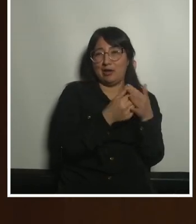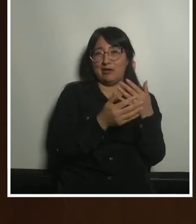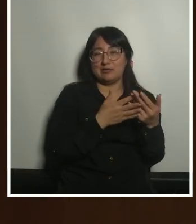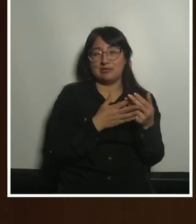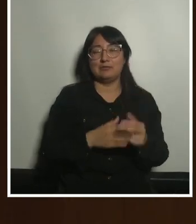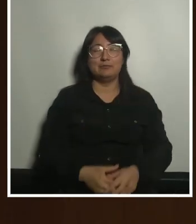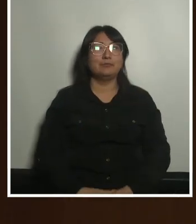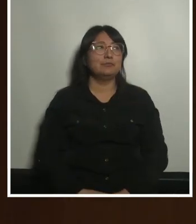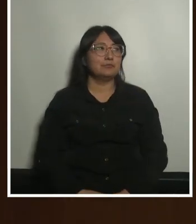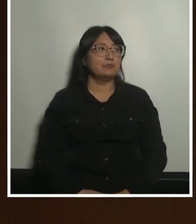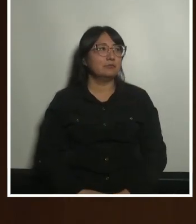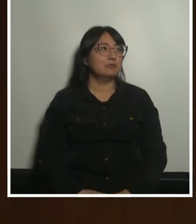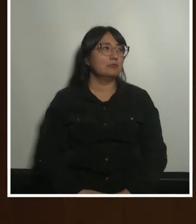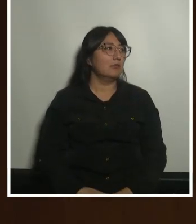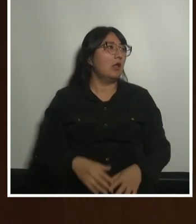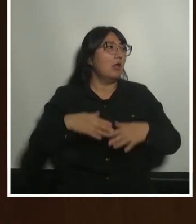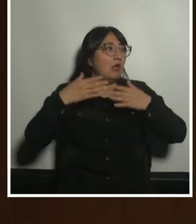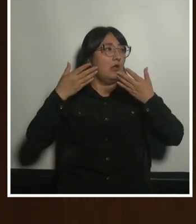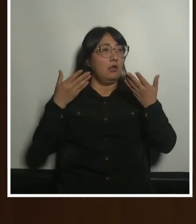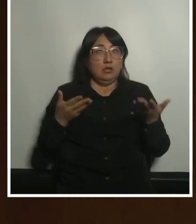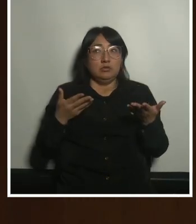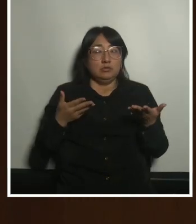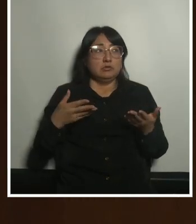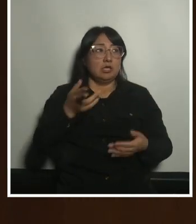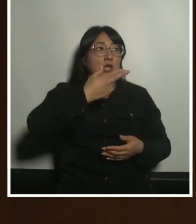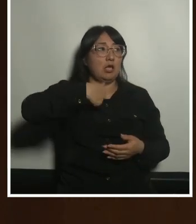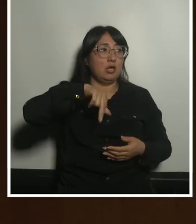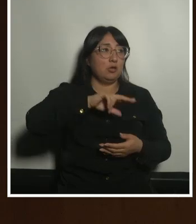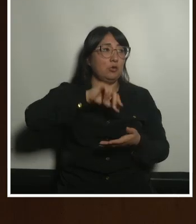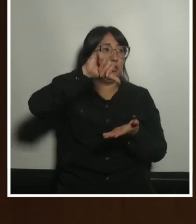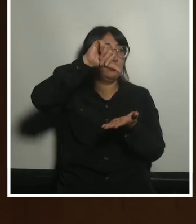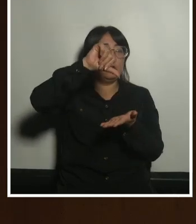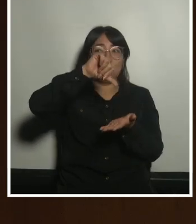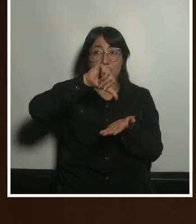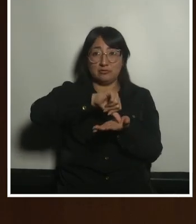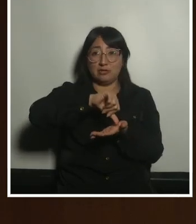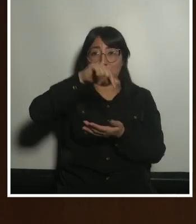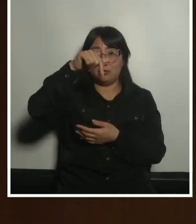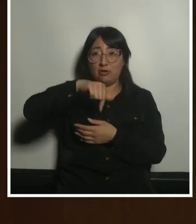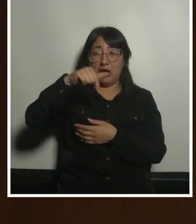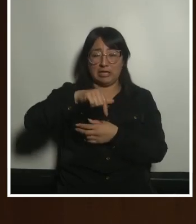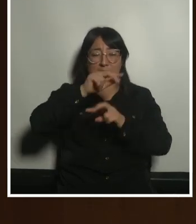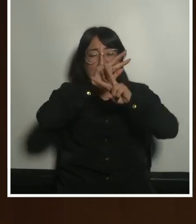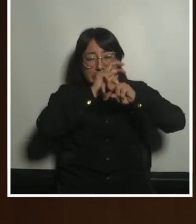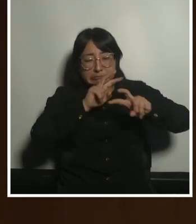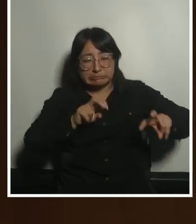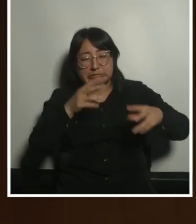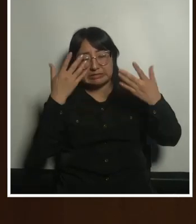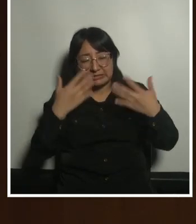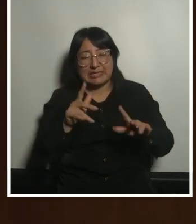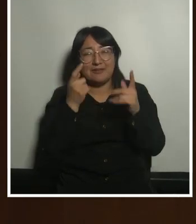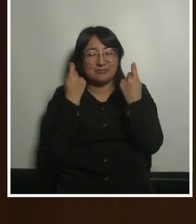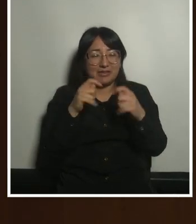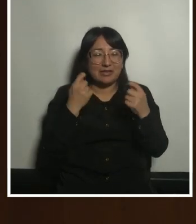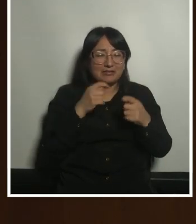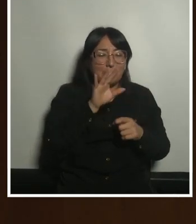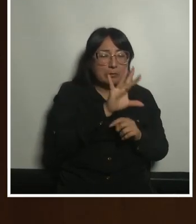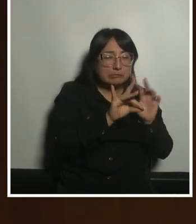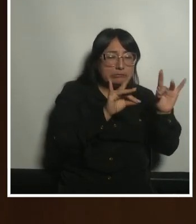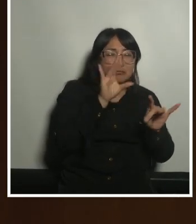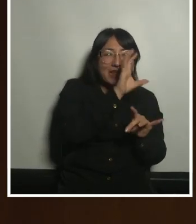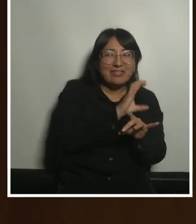Entonces, en nuestro centro UC, Observatorio de la Costa, hemos estado ya tratando de generar evidencia